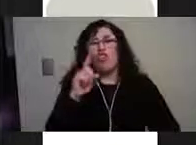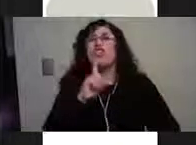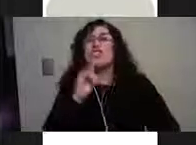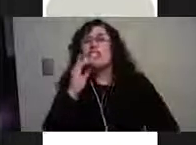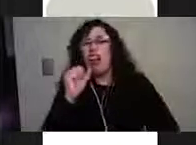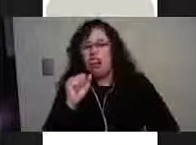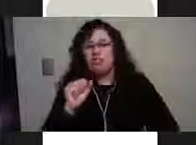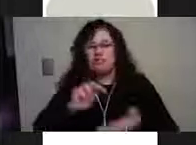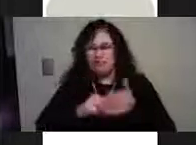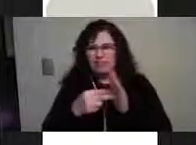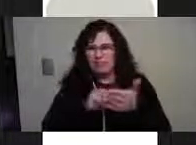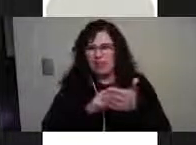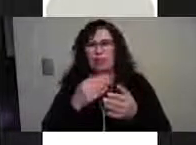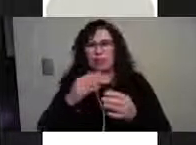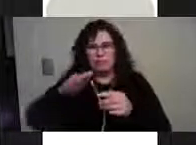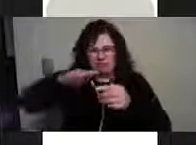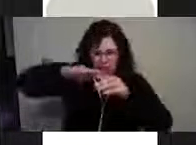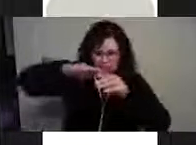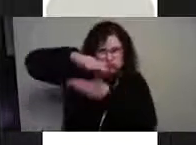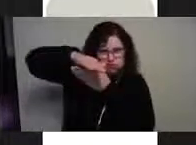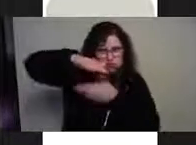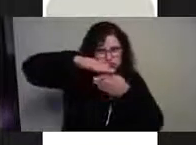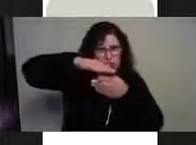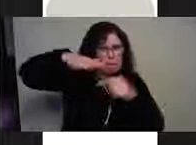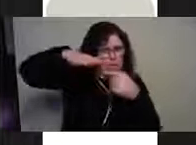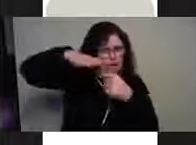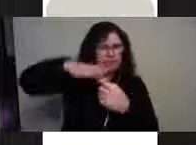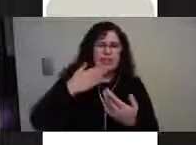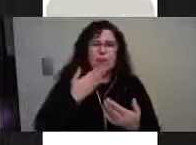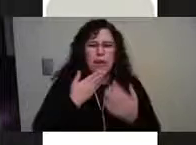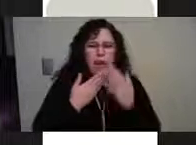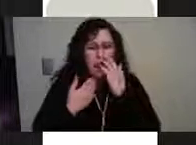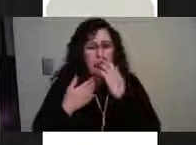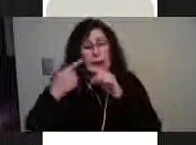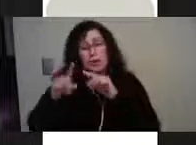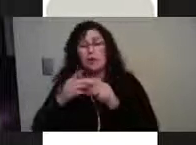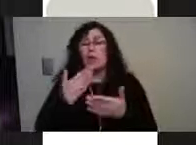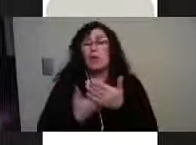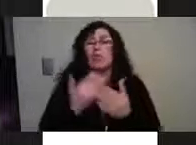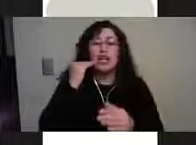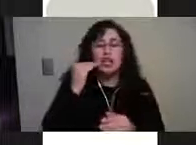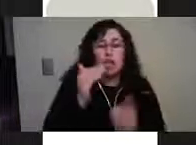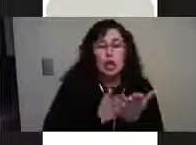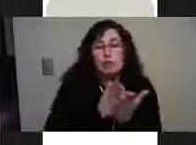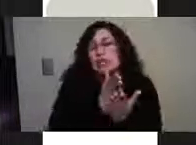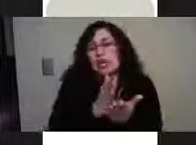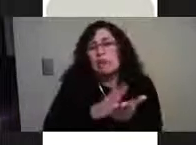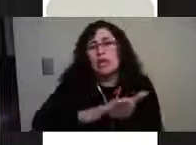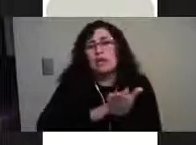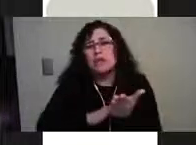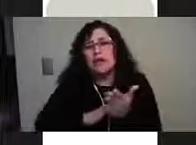Entonces, y que eso en general se corrige desde etapas iniciales, ya, es decir, antes de que el niño ya comience en